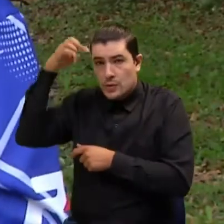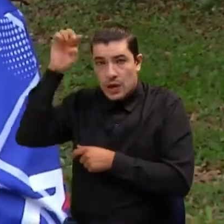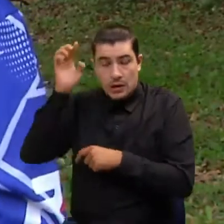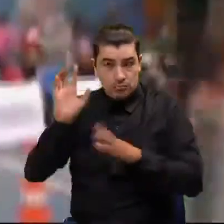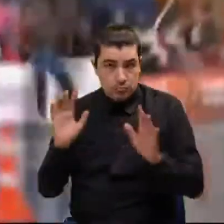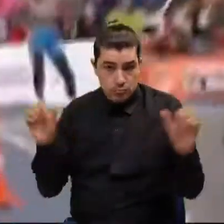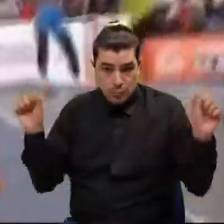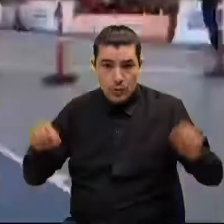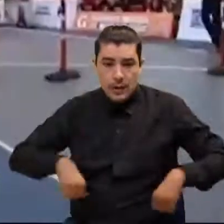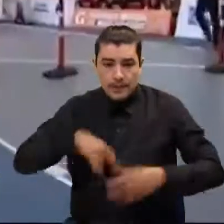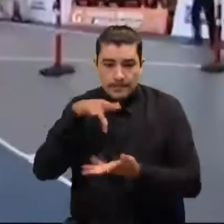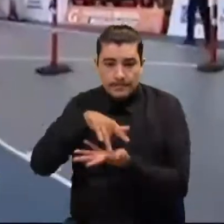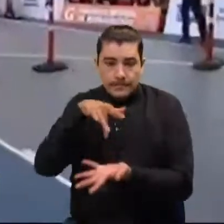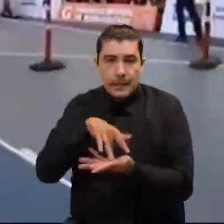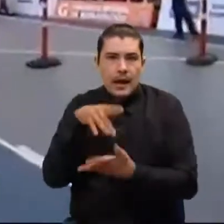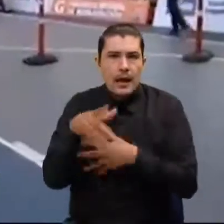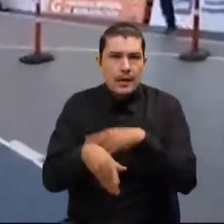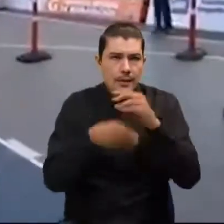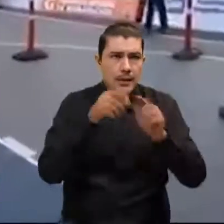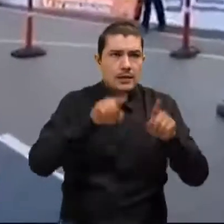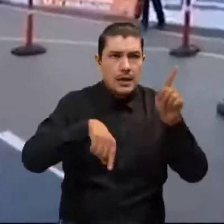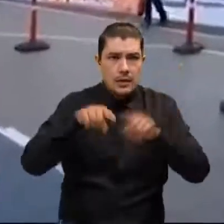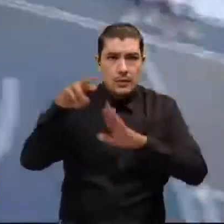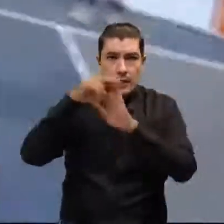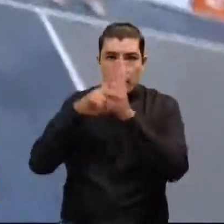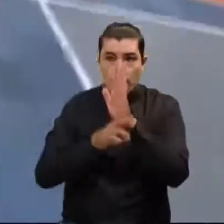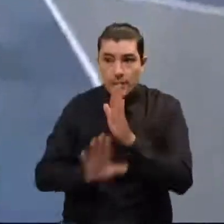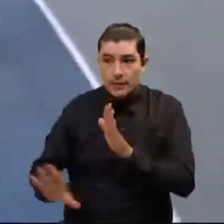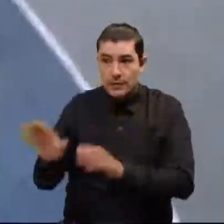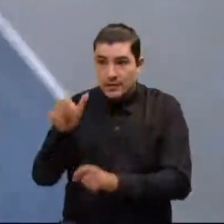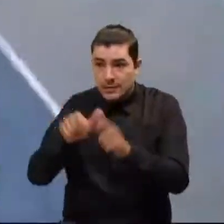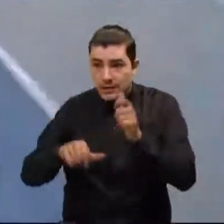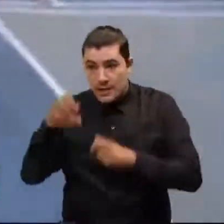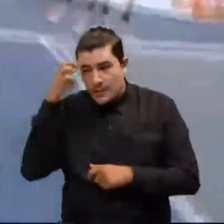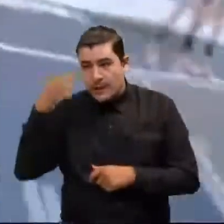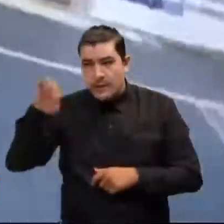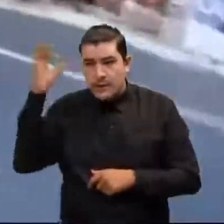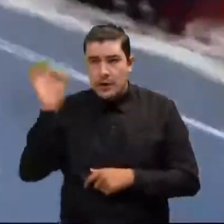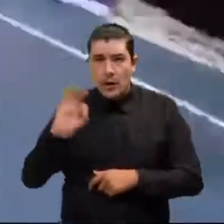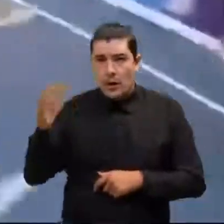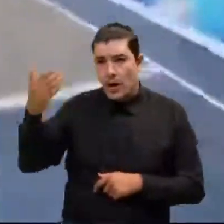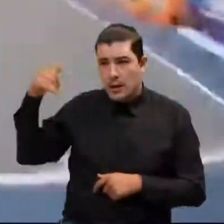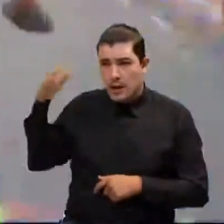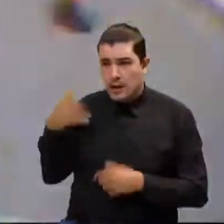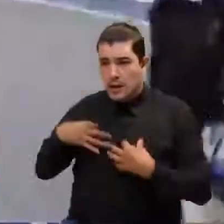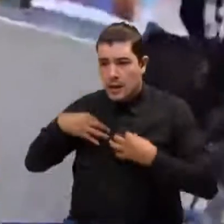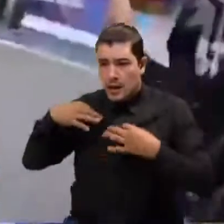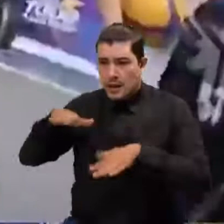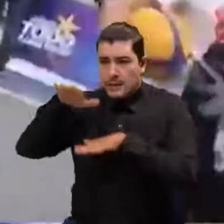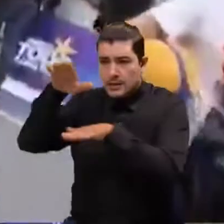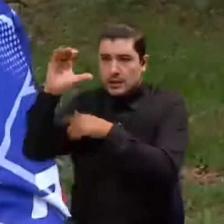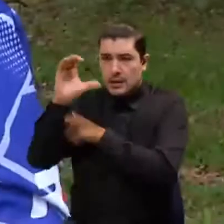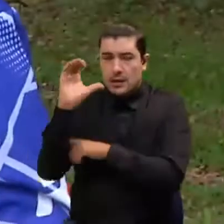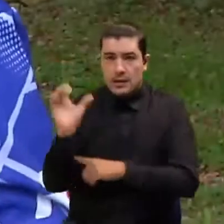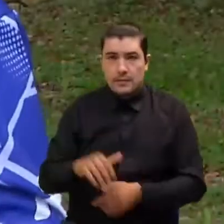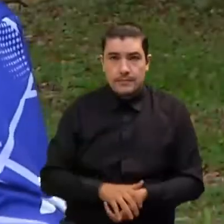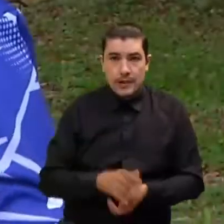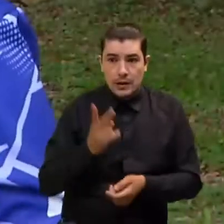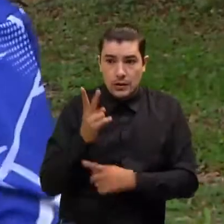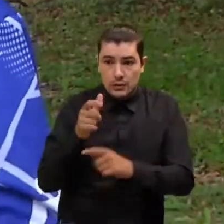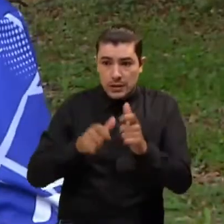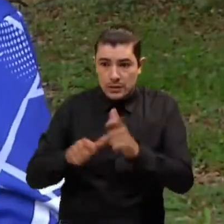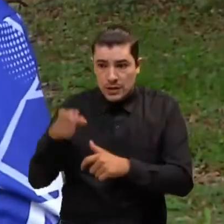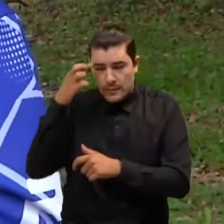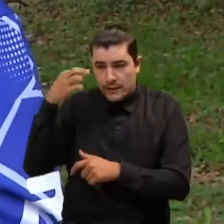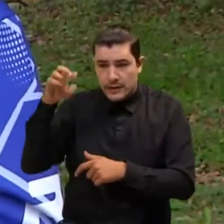profesionales sin embargo habrá reglas para quienes ya han sido profesionales o han vestido la camisa de nuestro país no pueden haber más de dos profesionales o